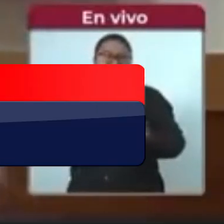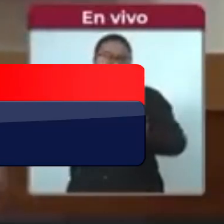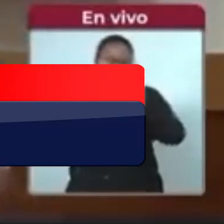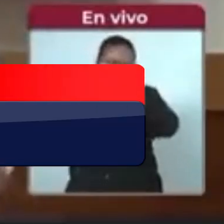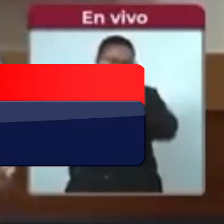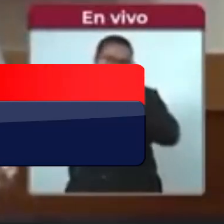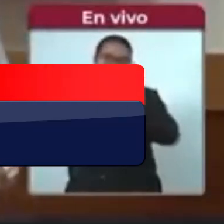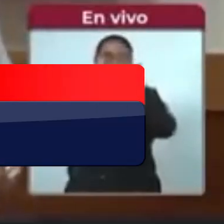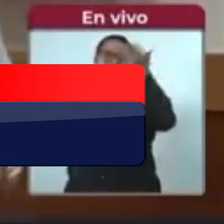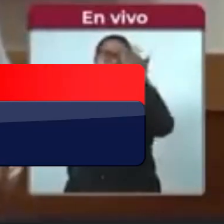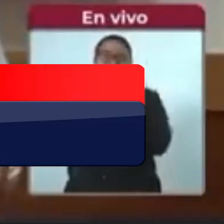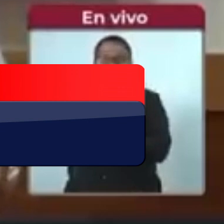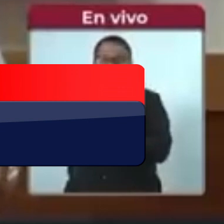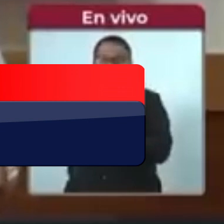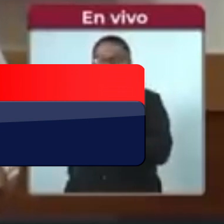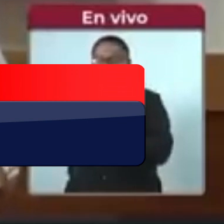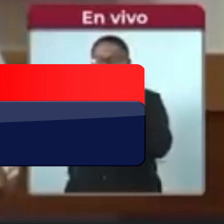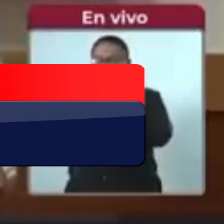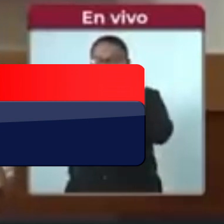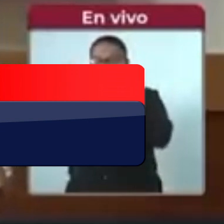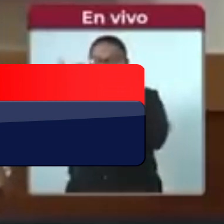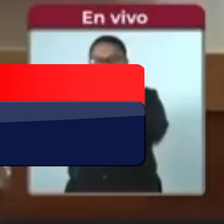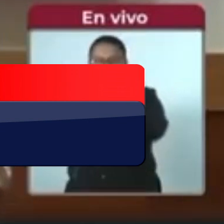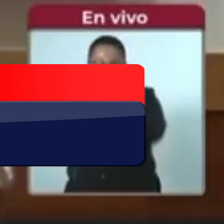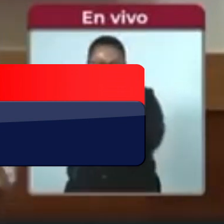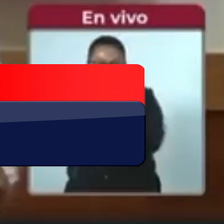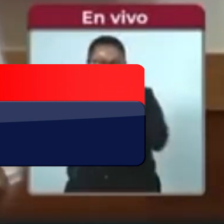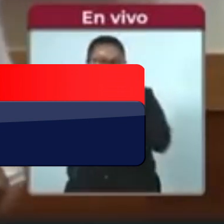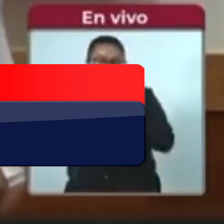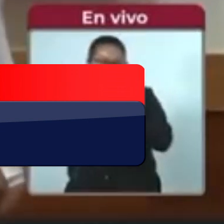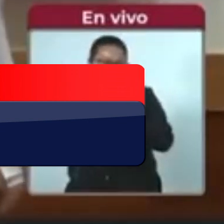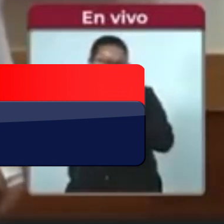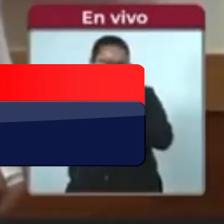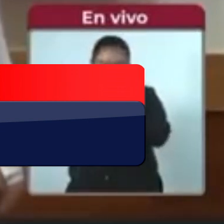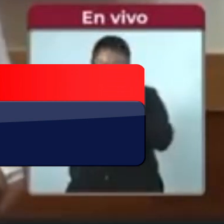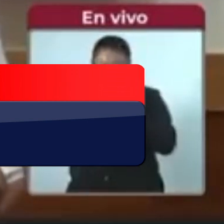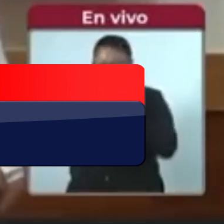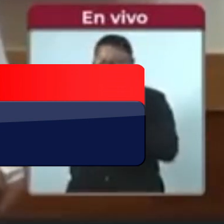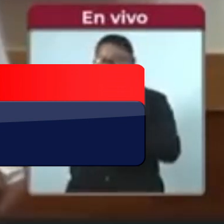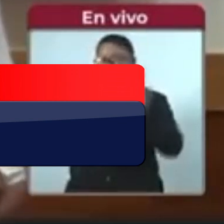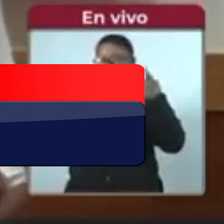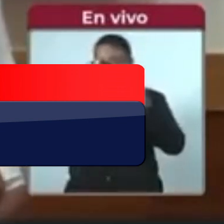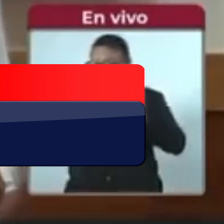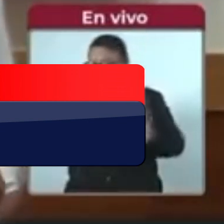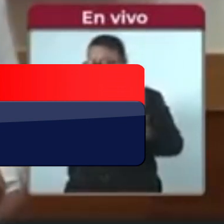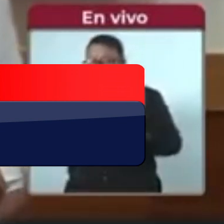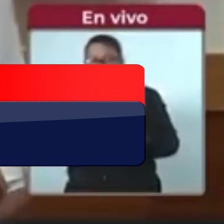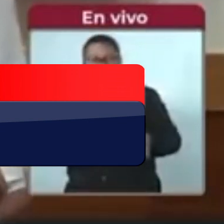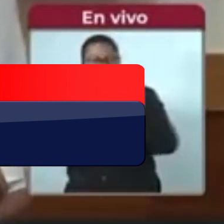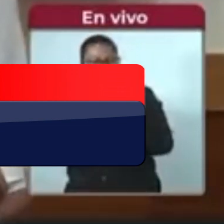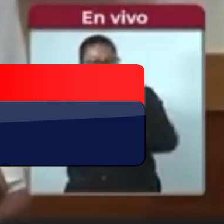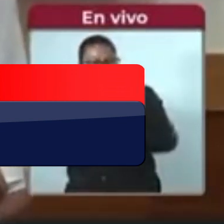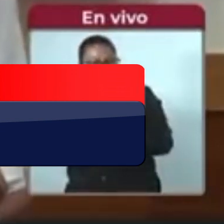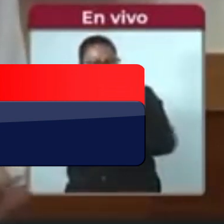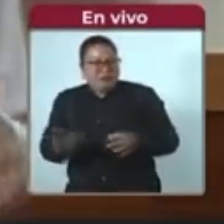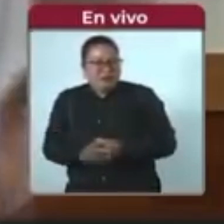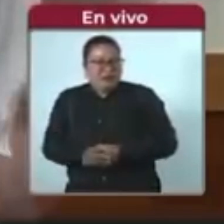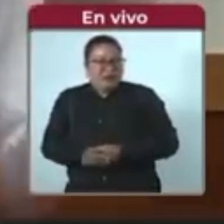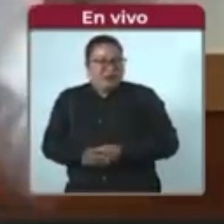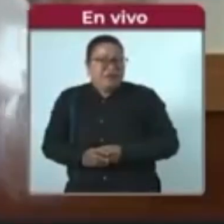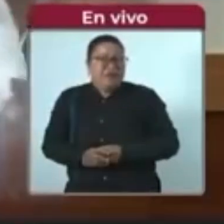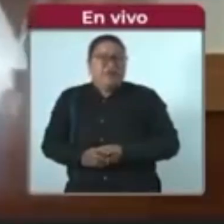someta a la investigación Aunque ya lo dijo ya lo comentó